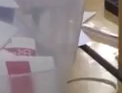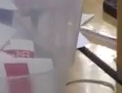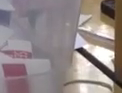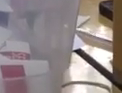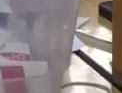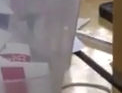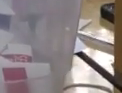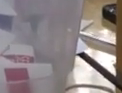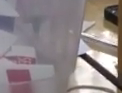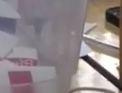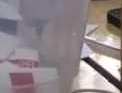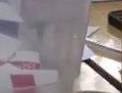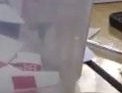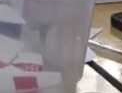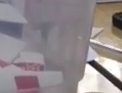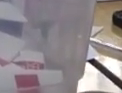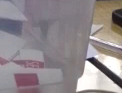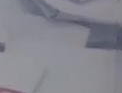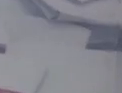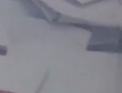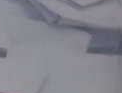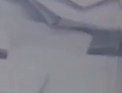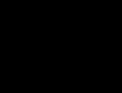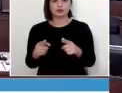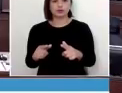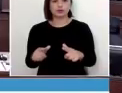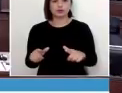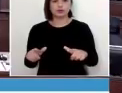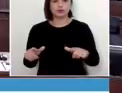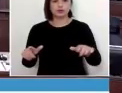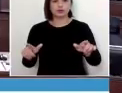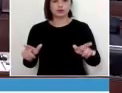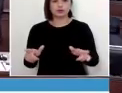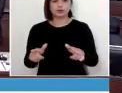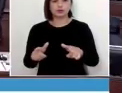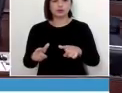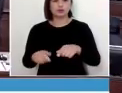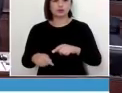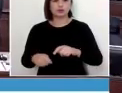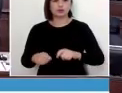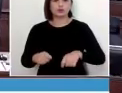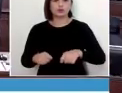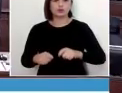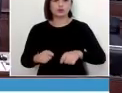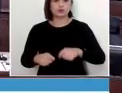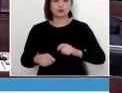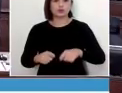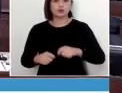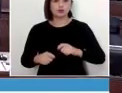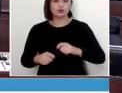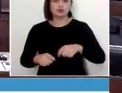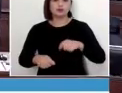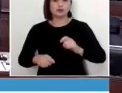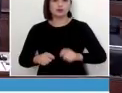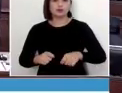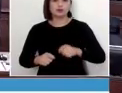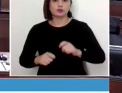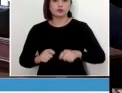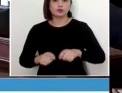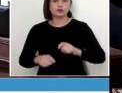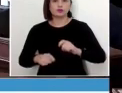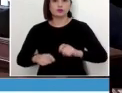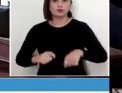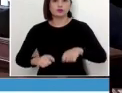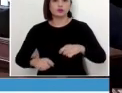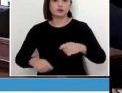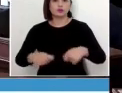¿cierto? En la campaña, como en el caso de la campaña televisiva, con esa frase que se jodan, que la sostuvieron, la mantuvieron, o sea que